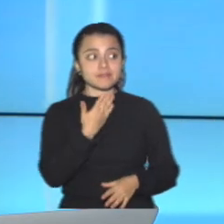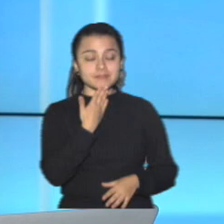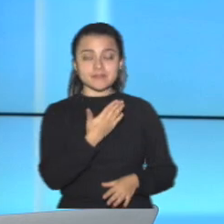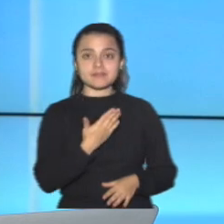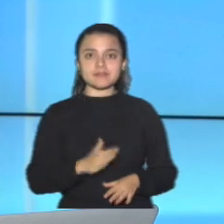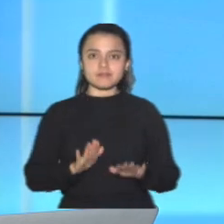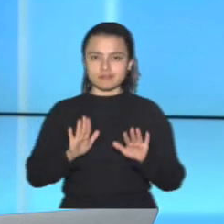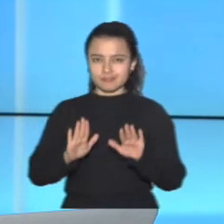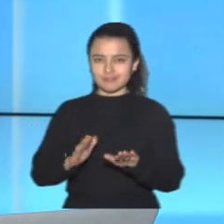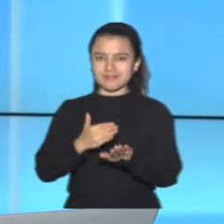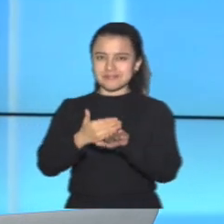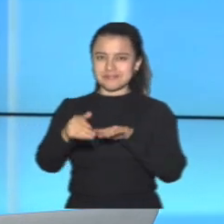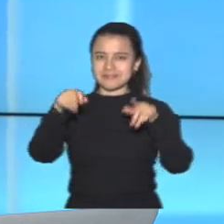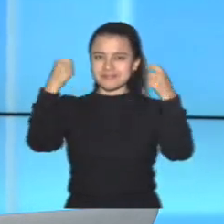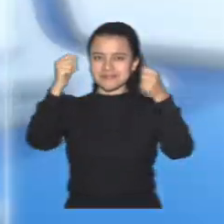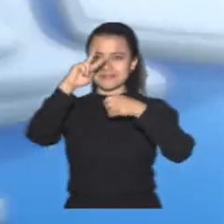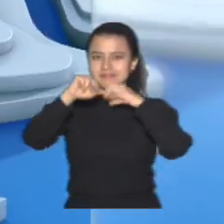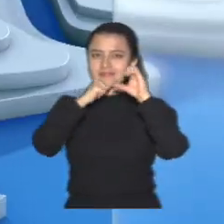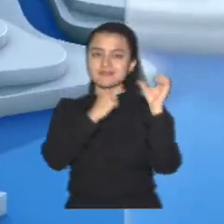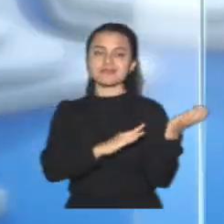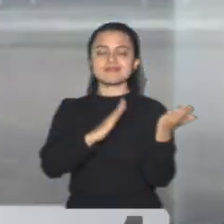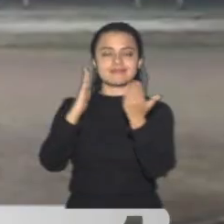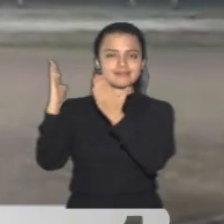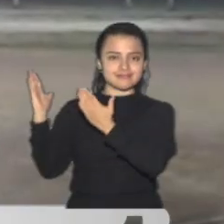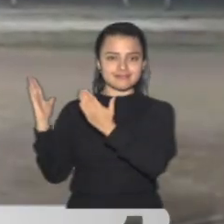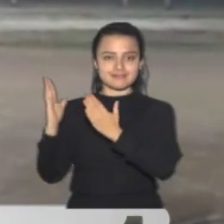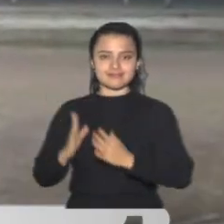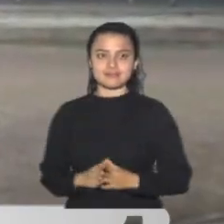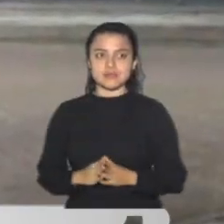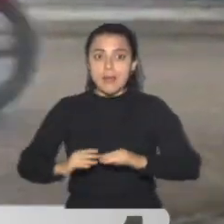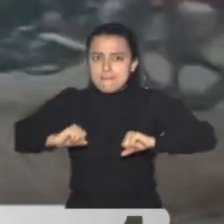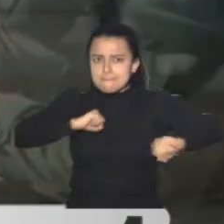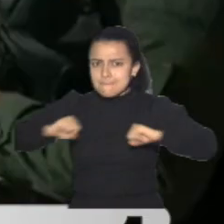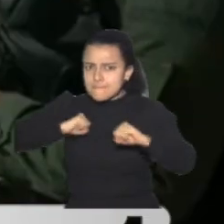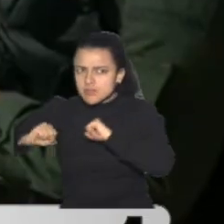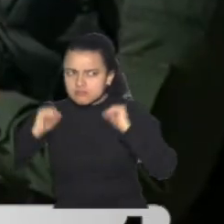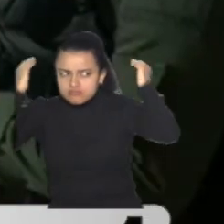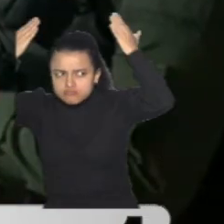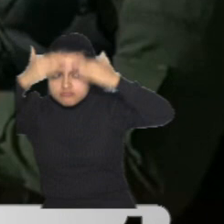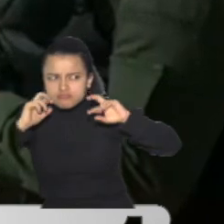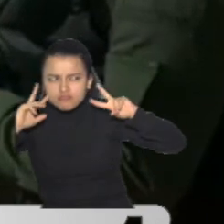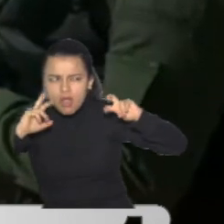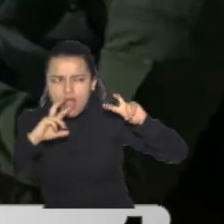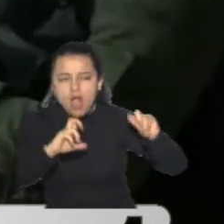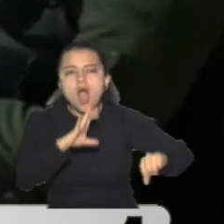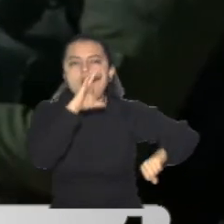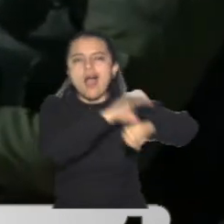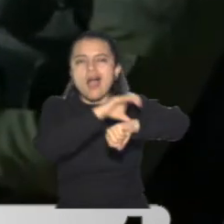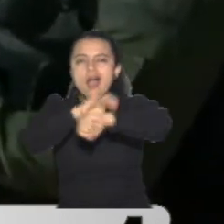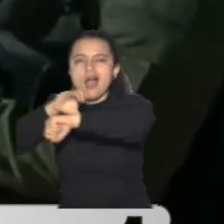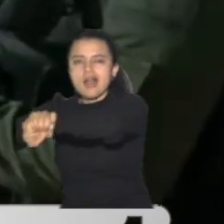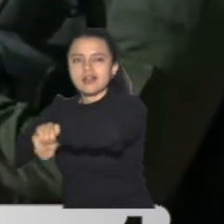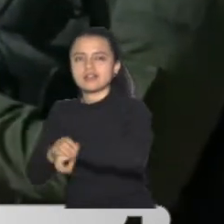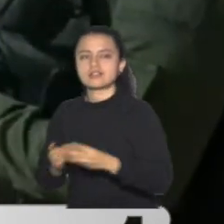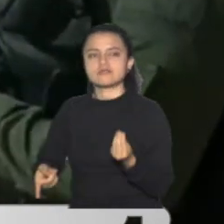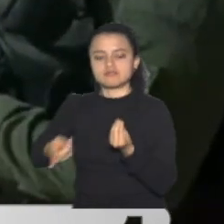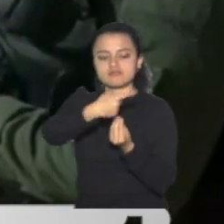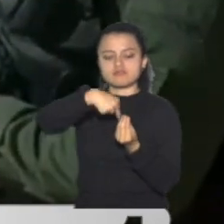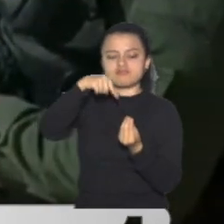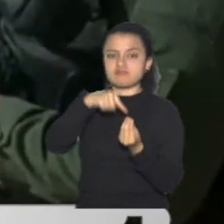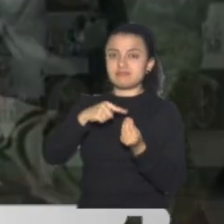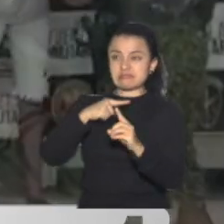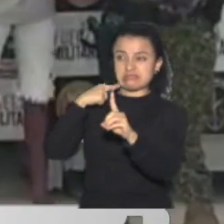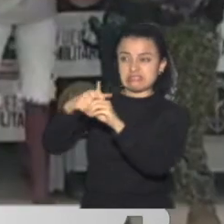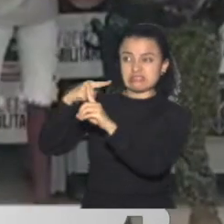noticia dentro unos m y al regresar esperen operativo contra el clan del golfo en bolívar capturados por extorsión y